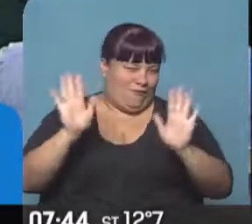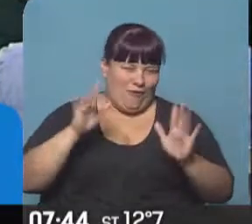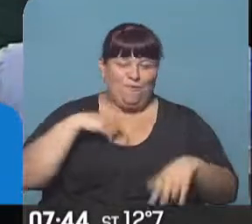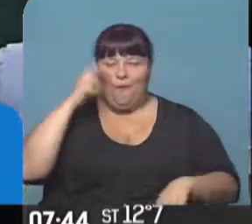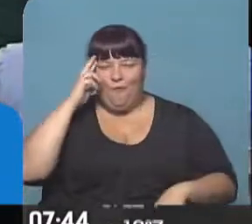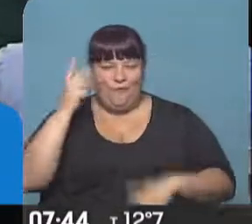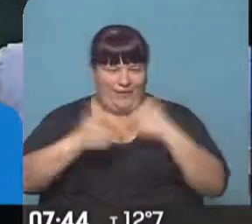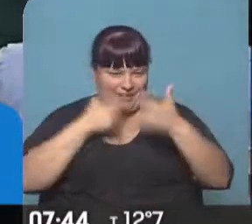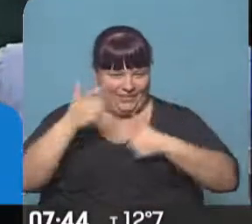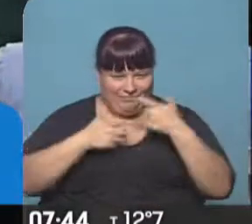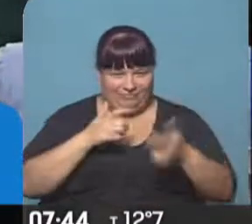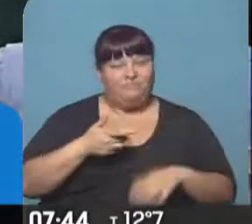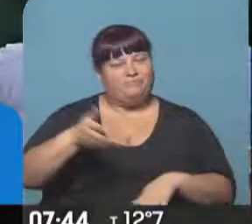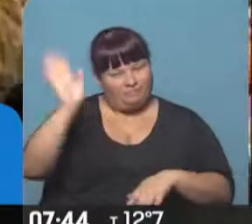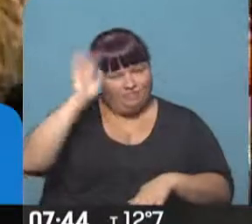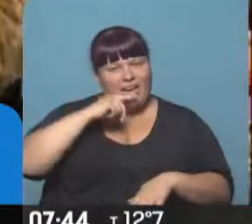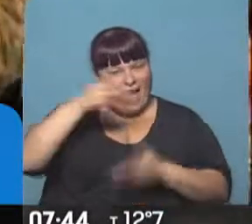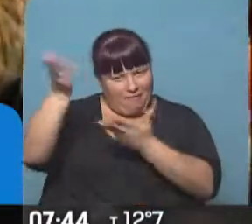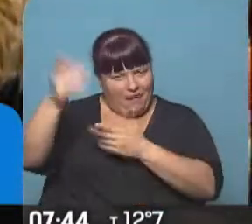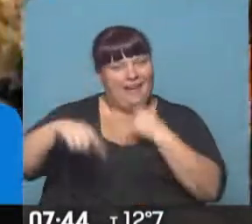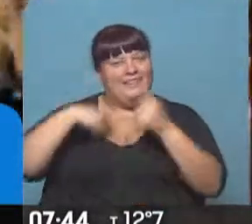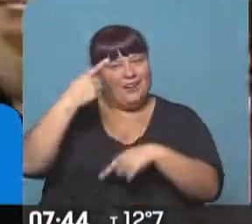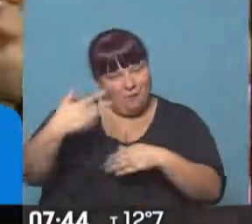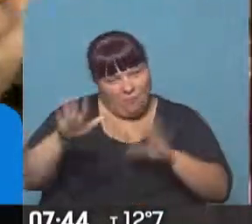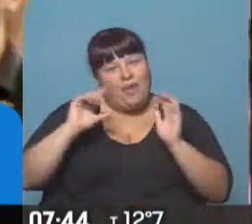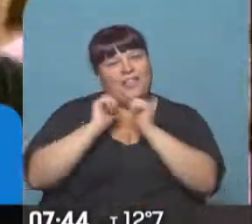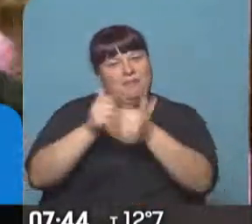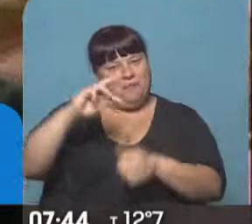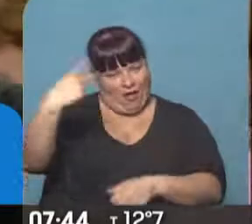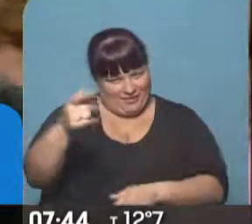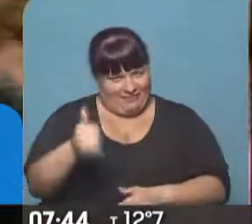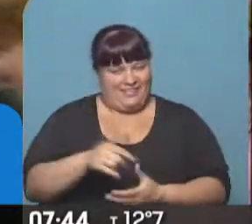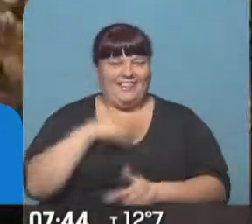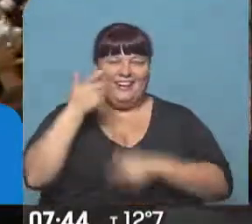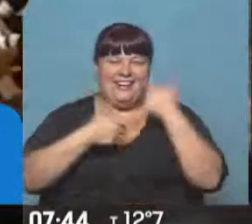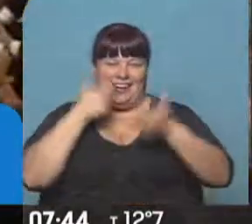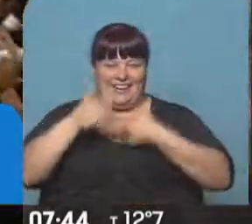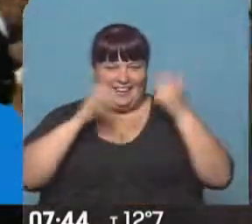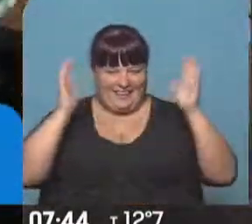muy ocupado. Que vaya a La Plata, que la que viene, por ahí lo acompaño.